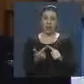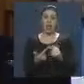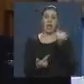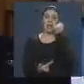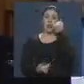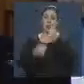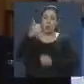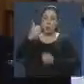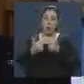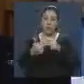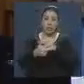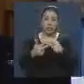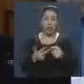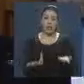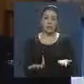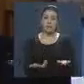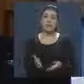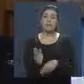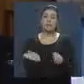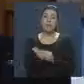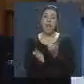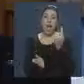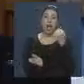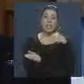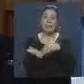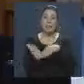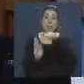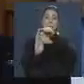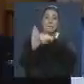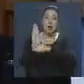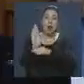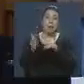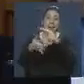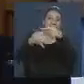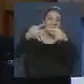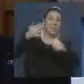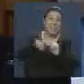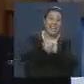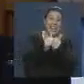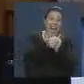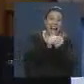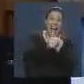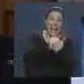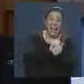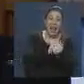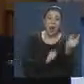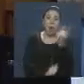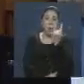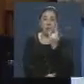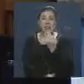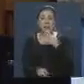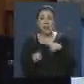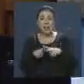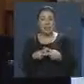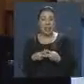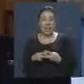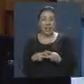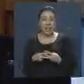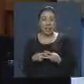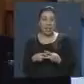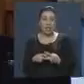institutos profesionales. Hay más de 11.000 programas de carreras universitarias y técnicas. Ciertamente